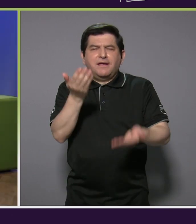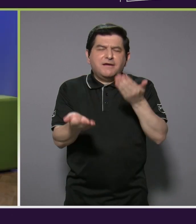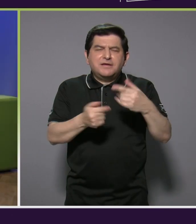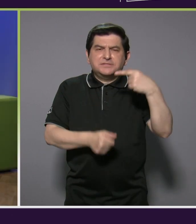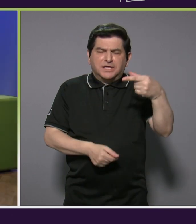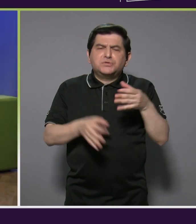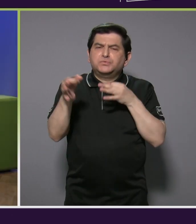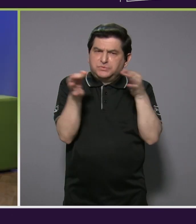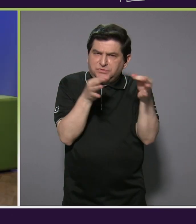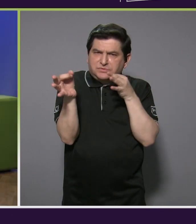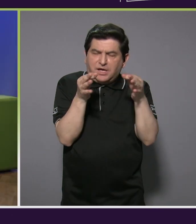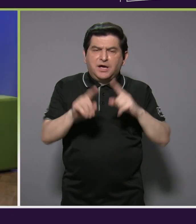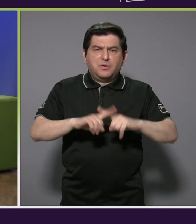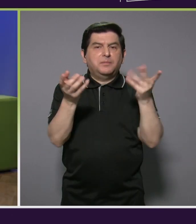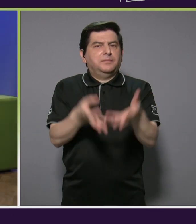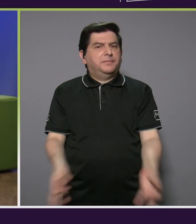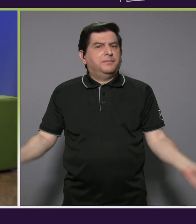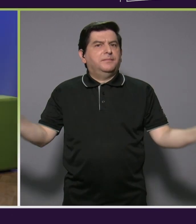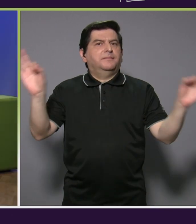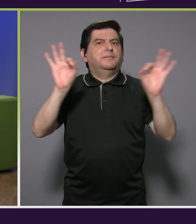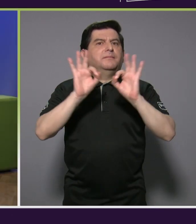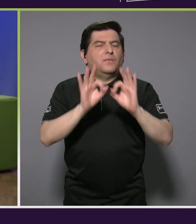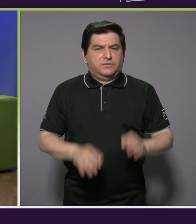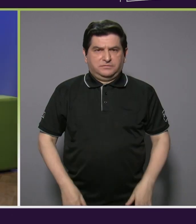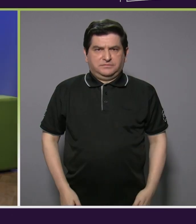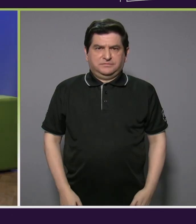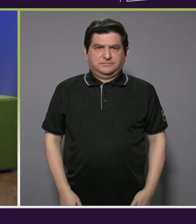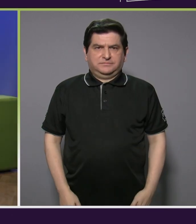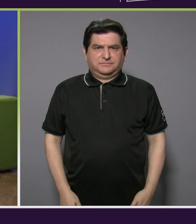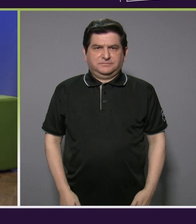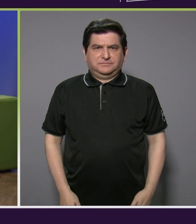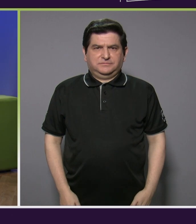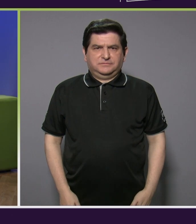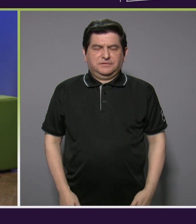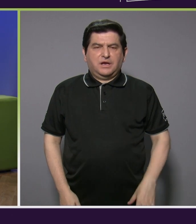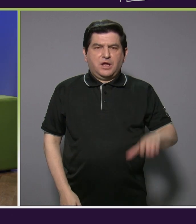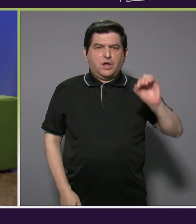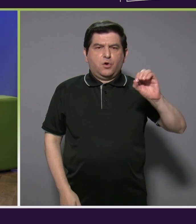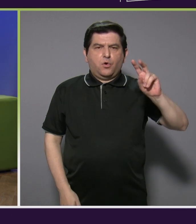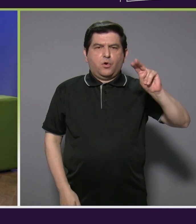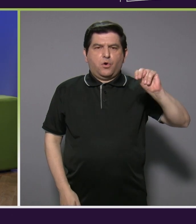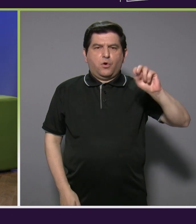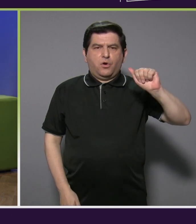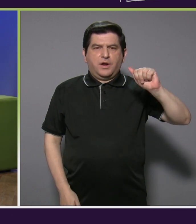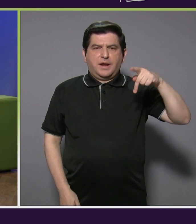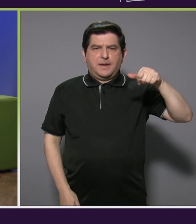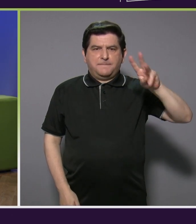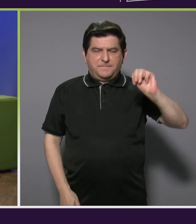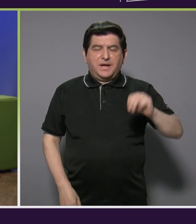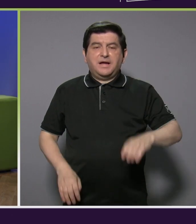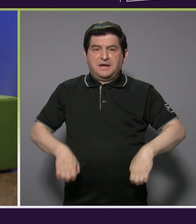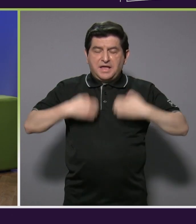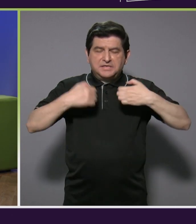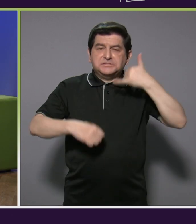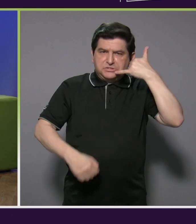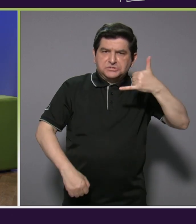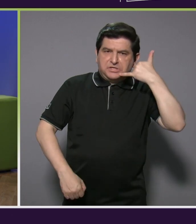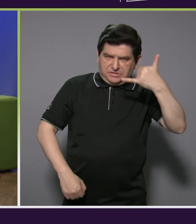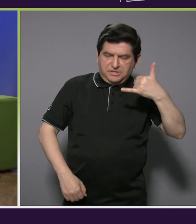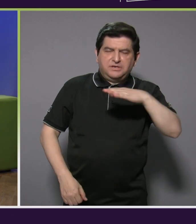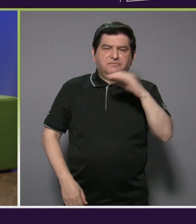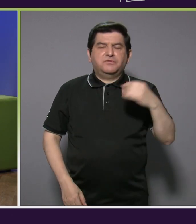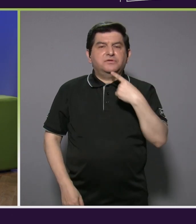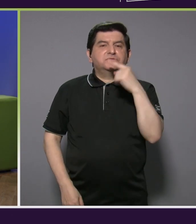puede ampliar más, pero sí es importante que están a nivel de CONAPAM están esas líneas, ¿verdad? Telefónicas y lo que